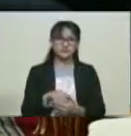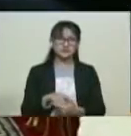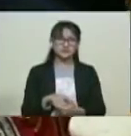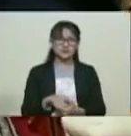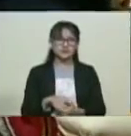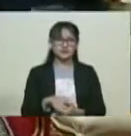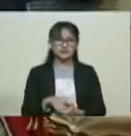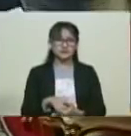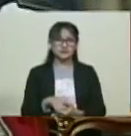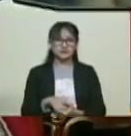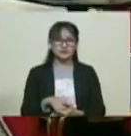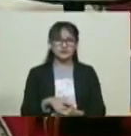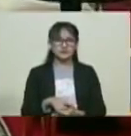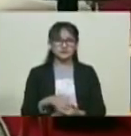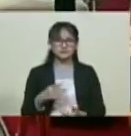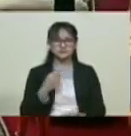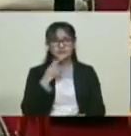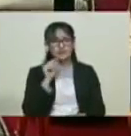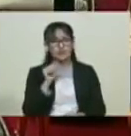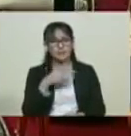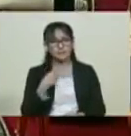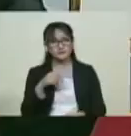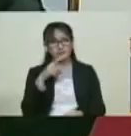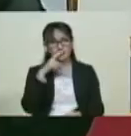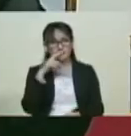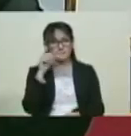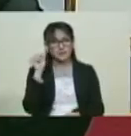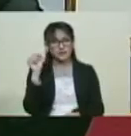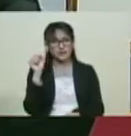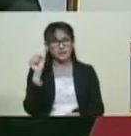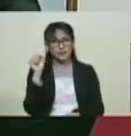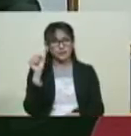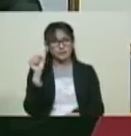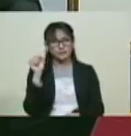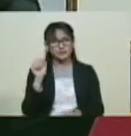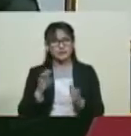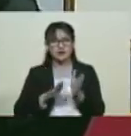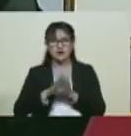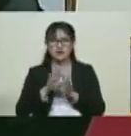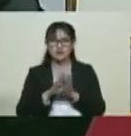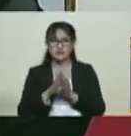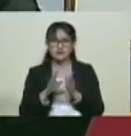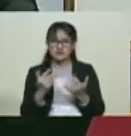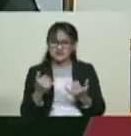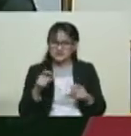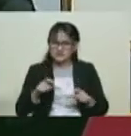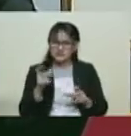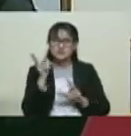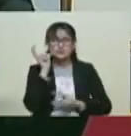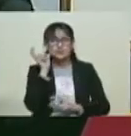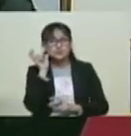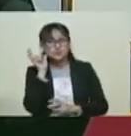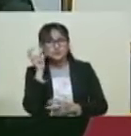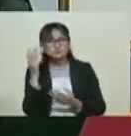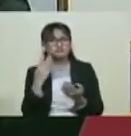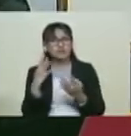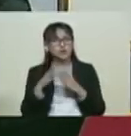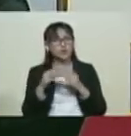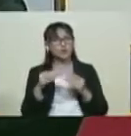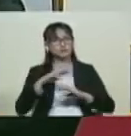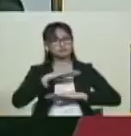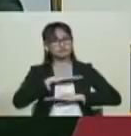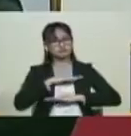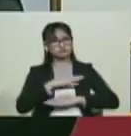ha reiterado el presidente Nicolás Maduro Moros, es necesario avanzar en escucharnos todos por el